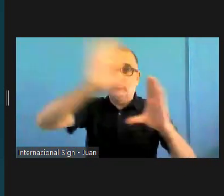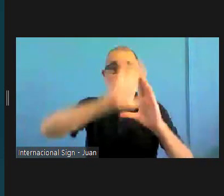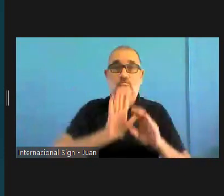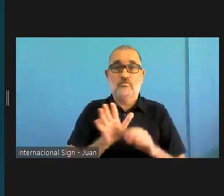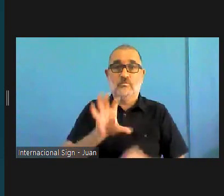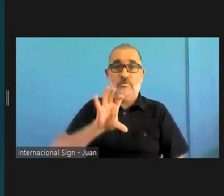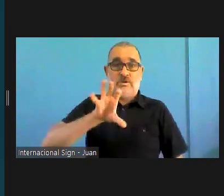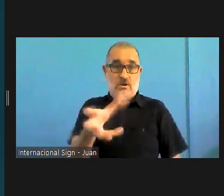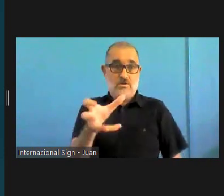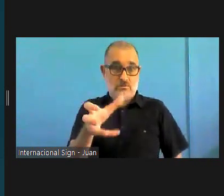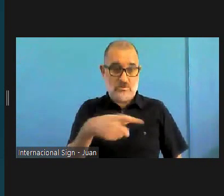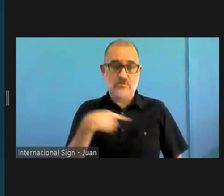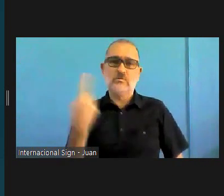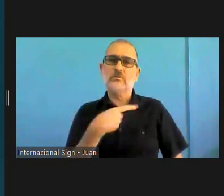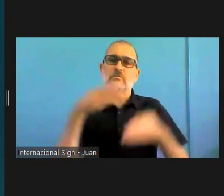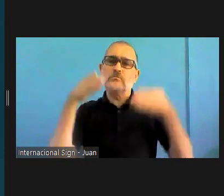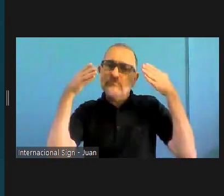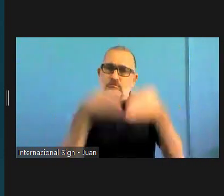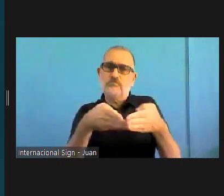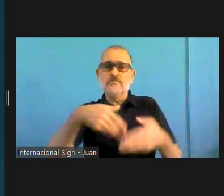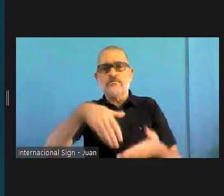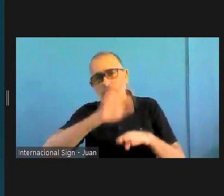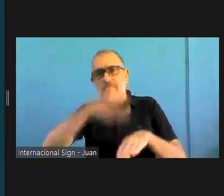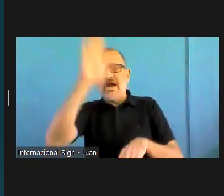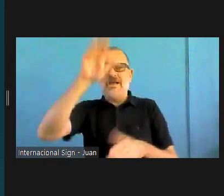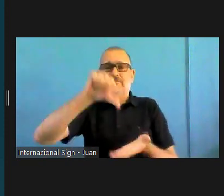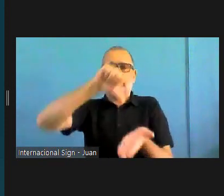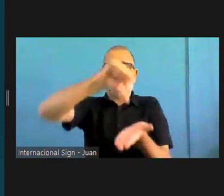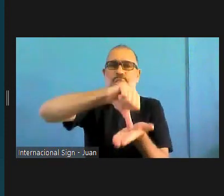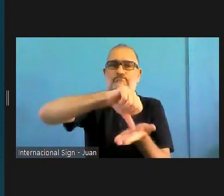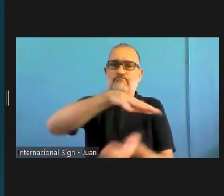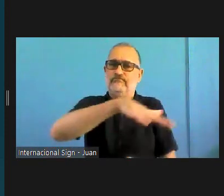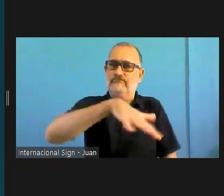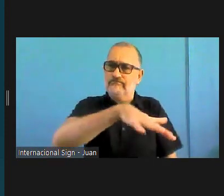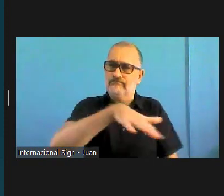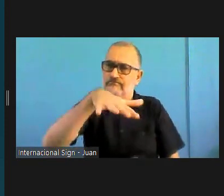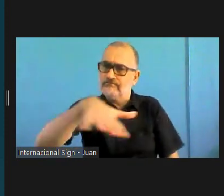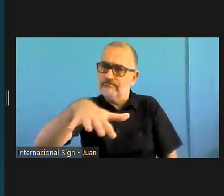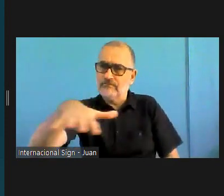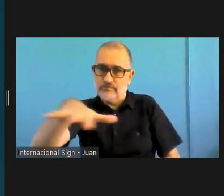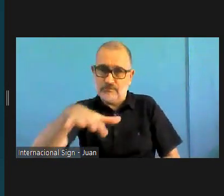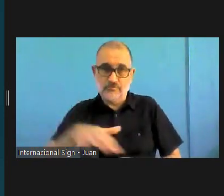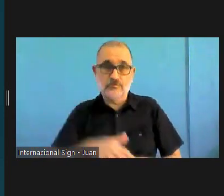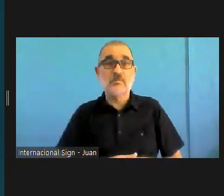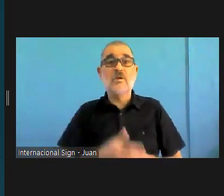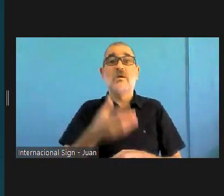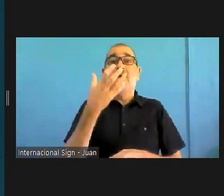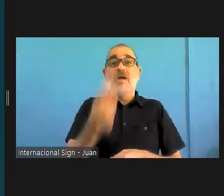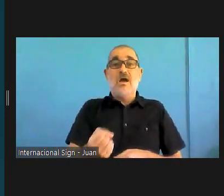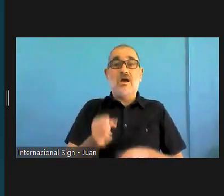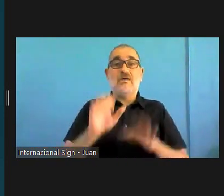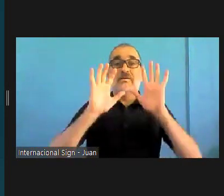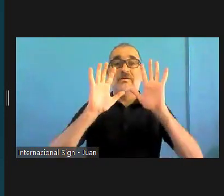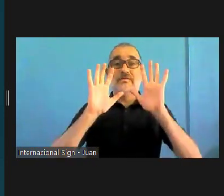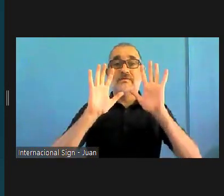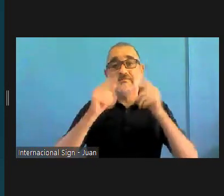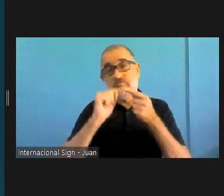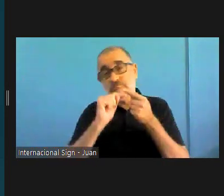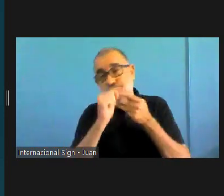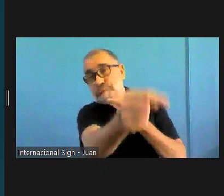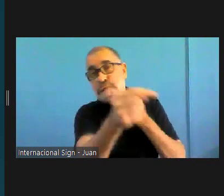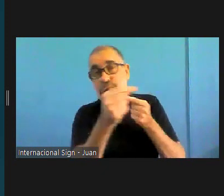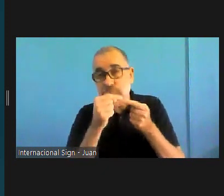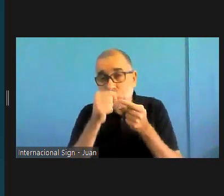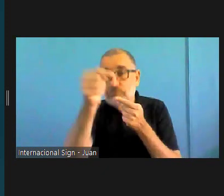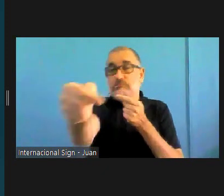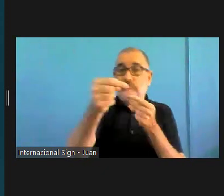debe vivir a más de 10 millas de una institución de atención primaria. Y